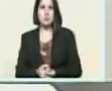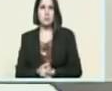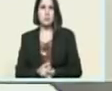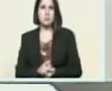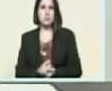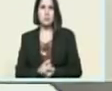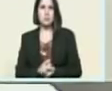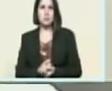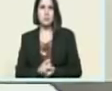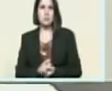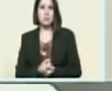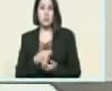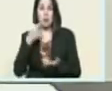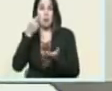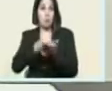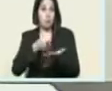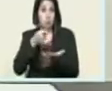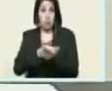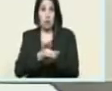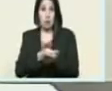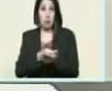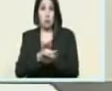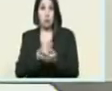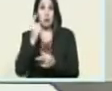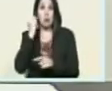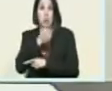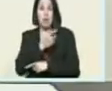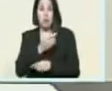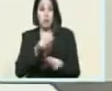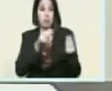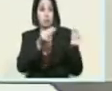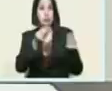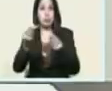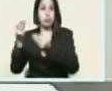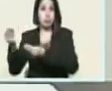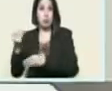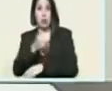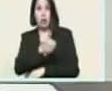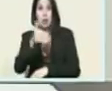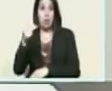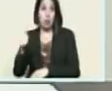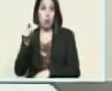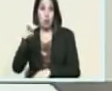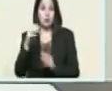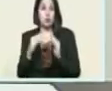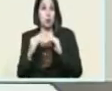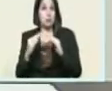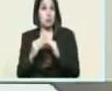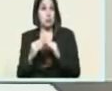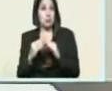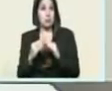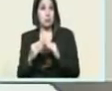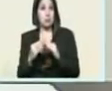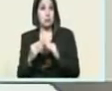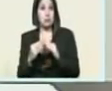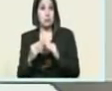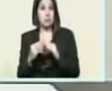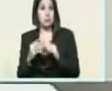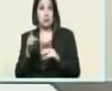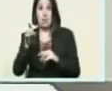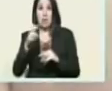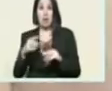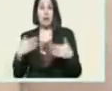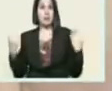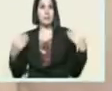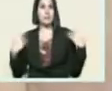La inversión, porque es una inversión. Llegue a donde tiene que llegar. Allí a su hogar, compatriota. Esto me da una